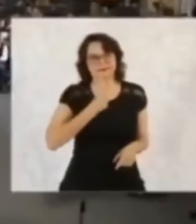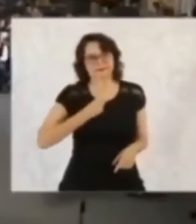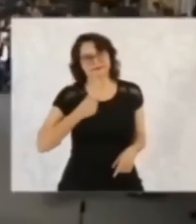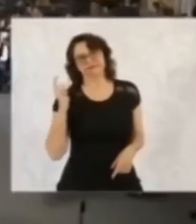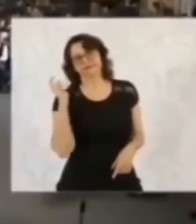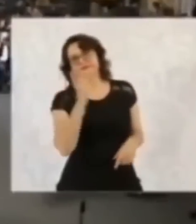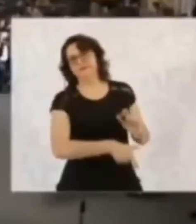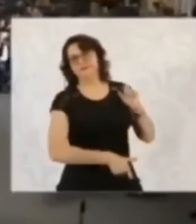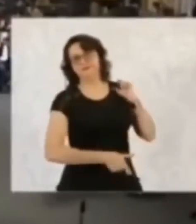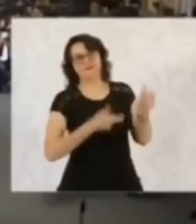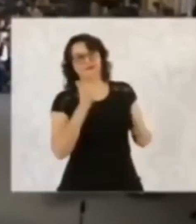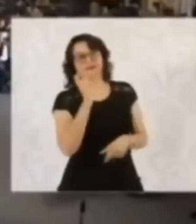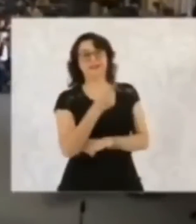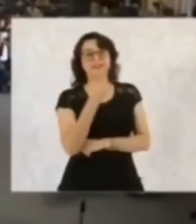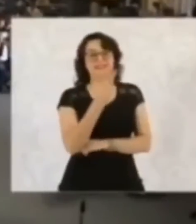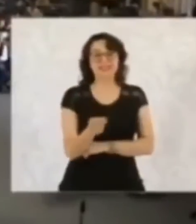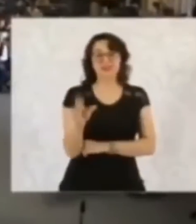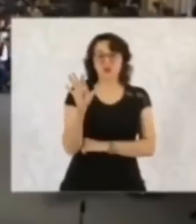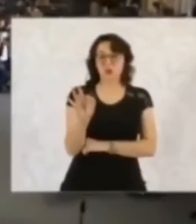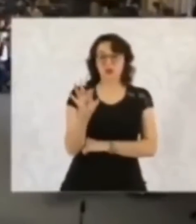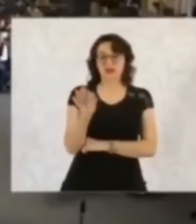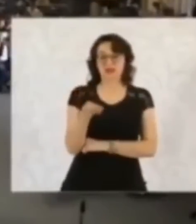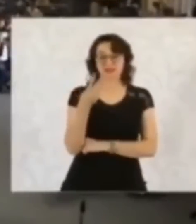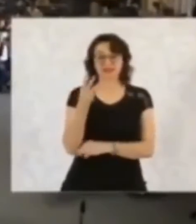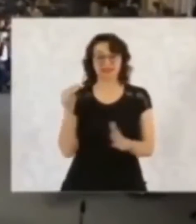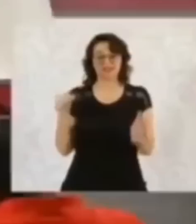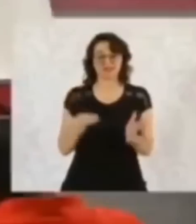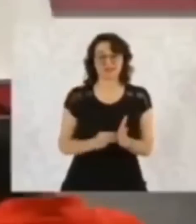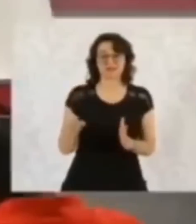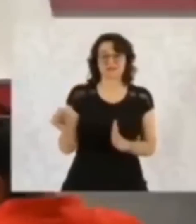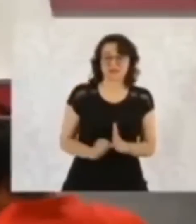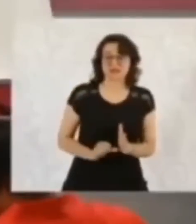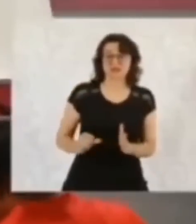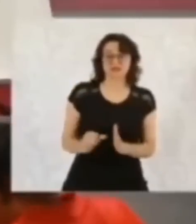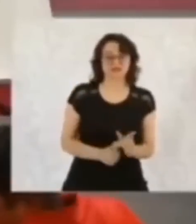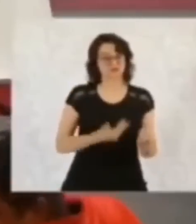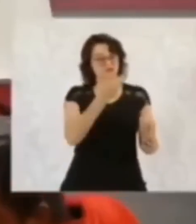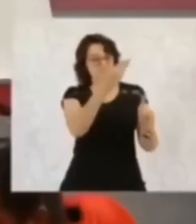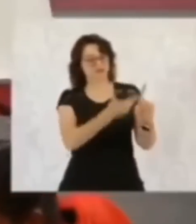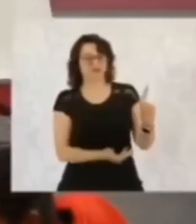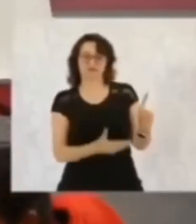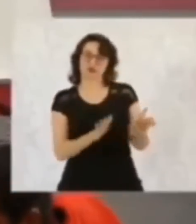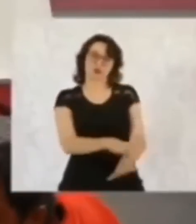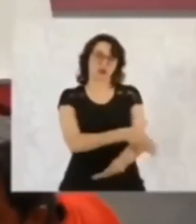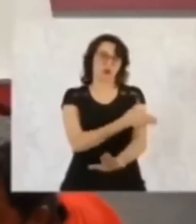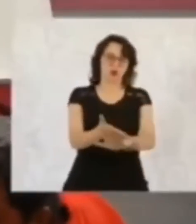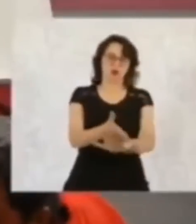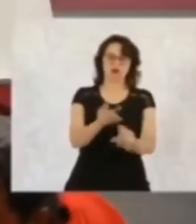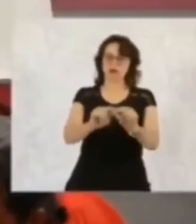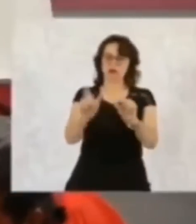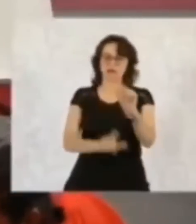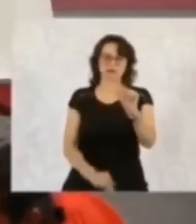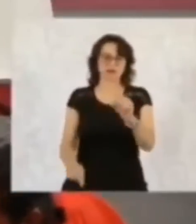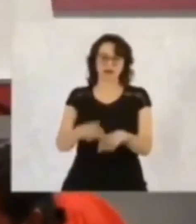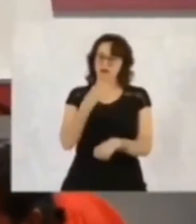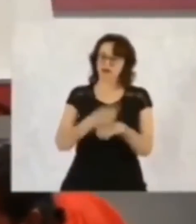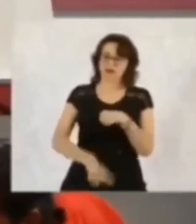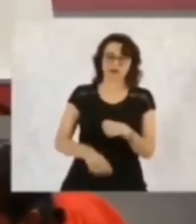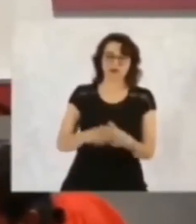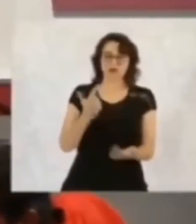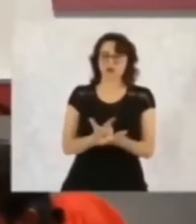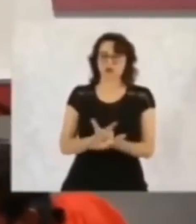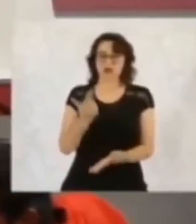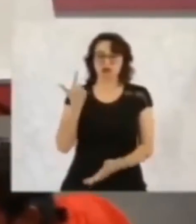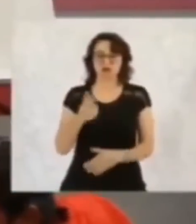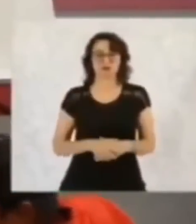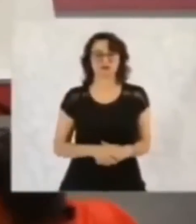pagando 143,000 pesos mensuales a una persona que hizo tanto daño a este país. Sí,